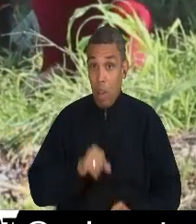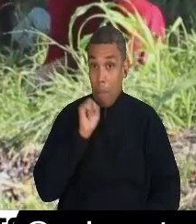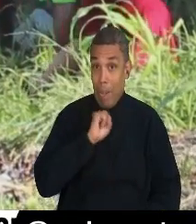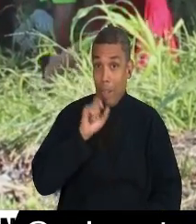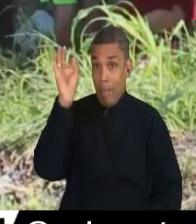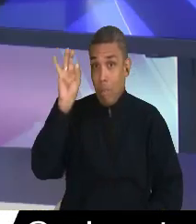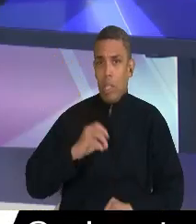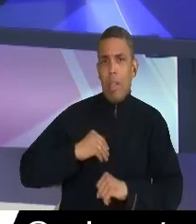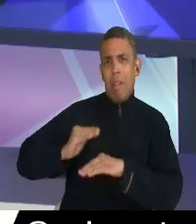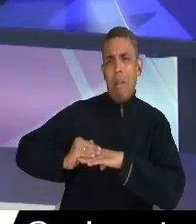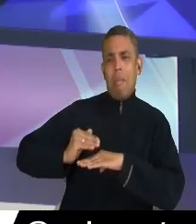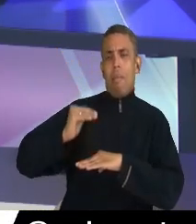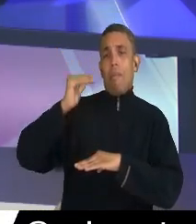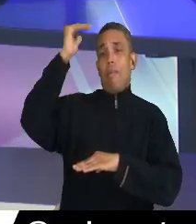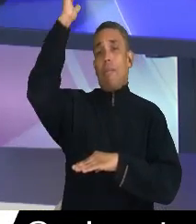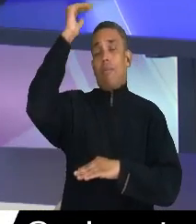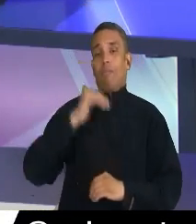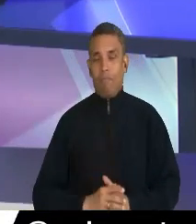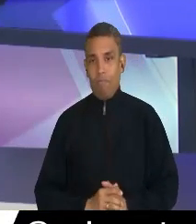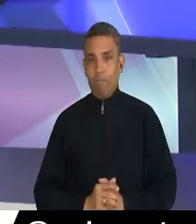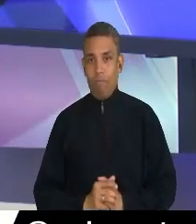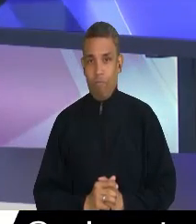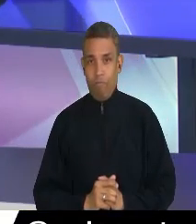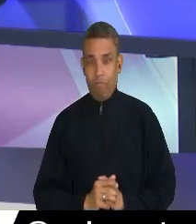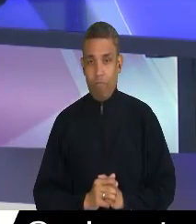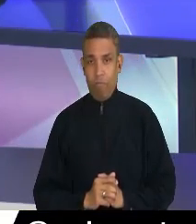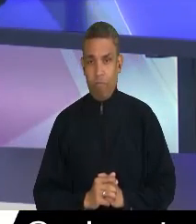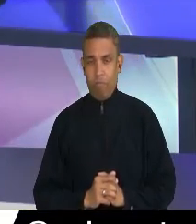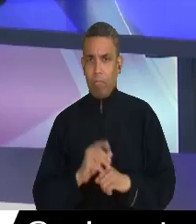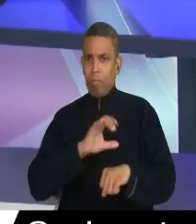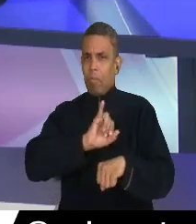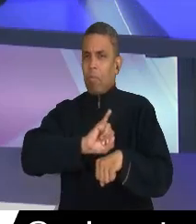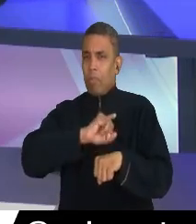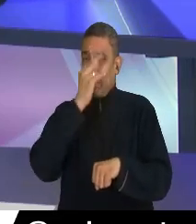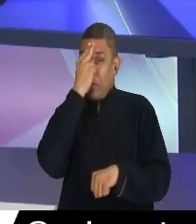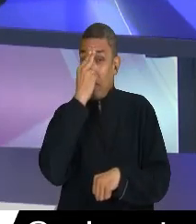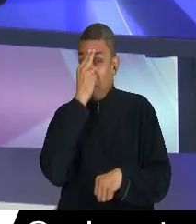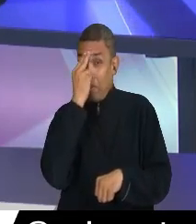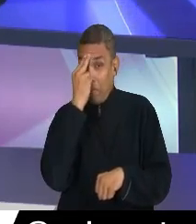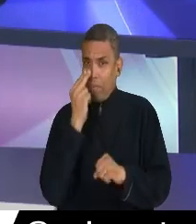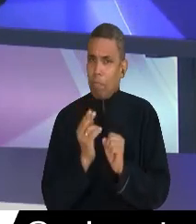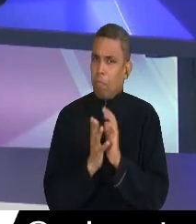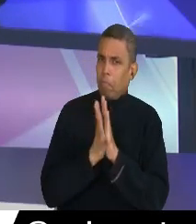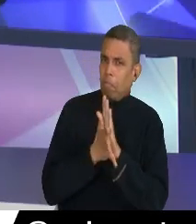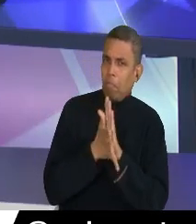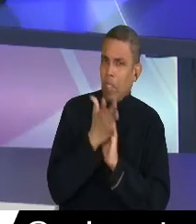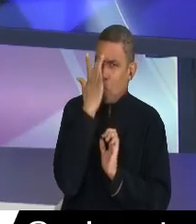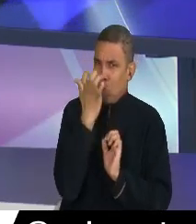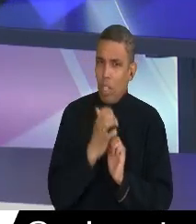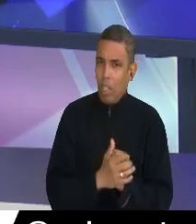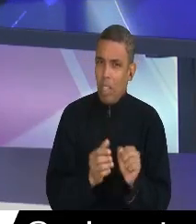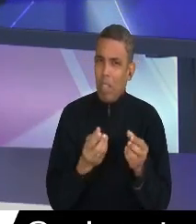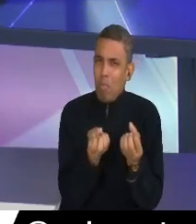petrolero. La Iglesia Católica, por su parte, reaccionó ante este flagelo que se ha venido presentando en la ciudad.